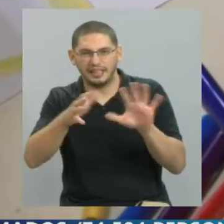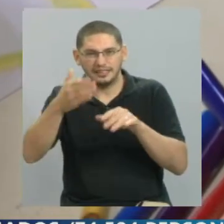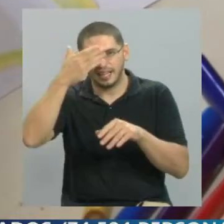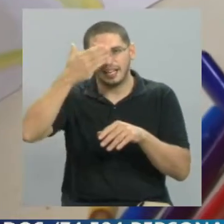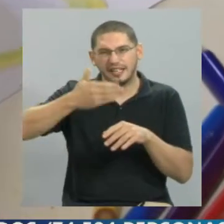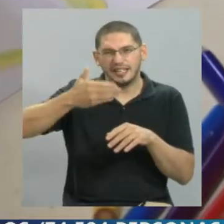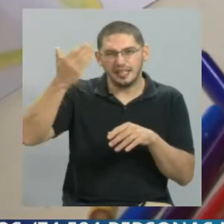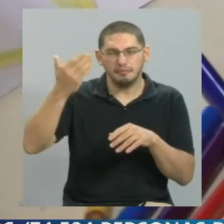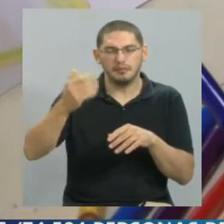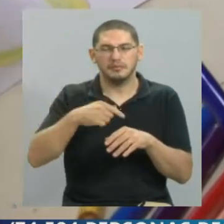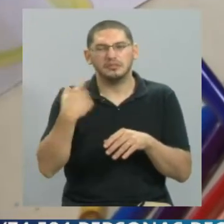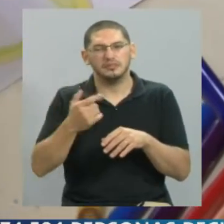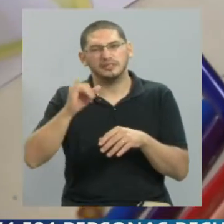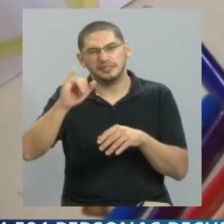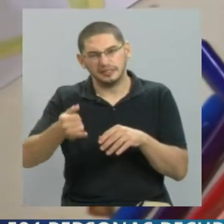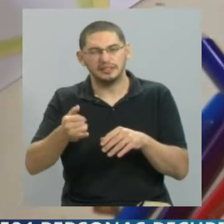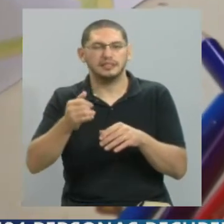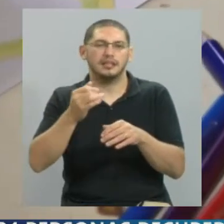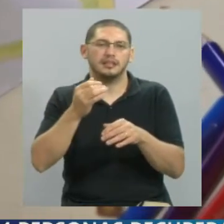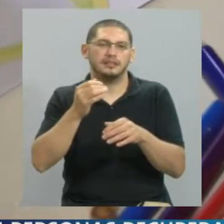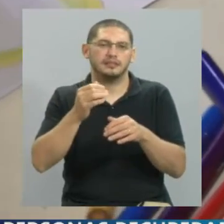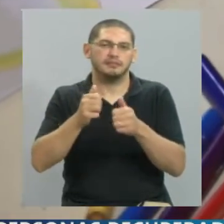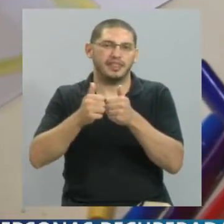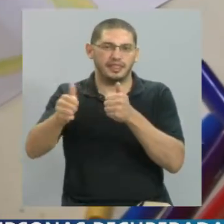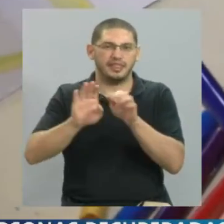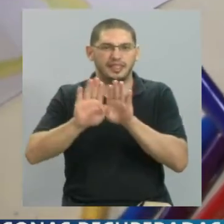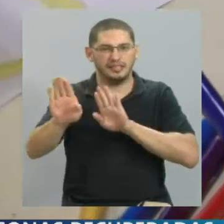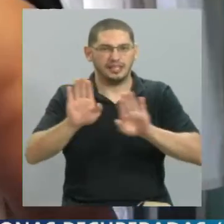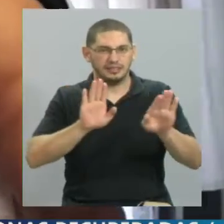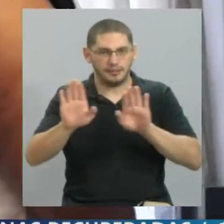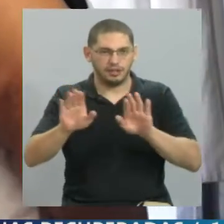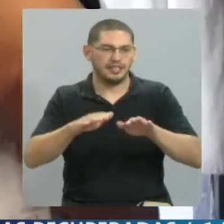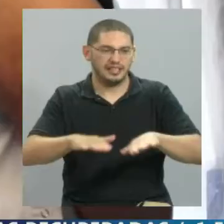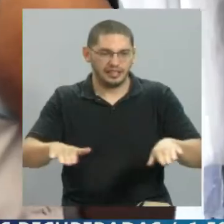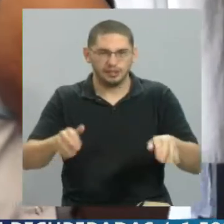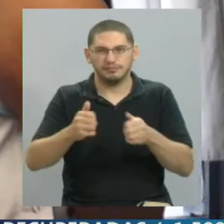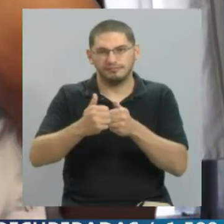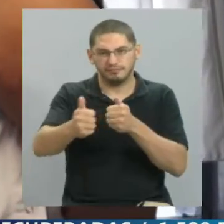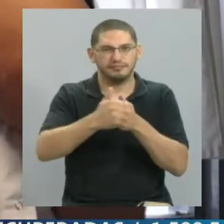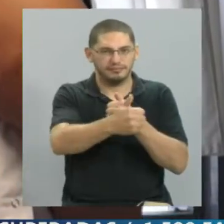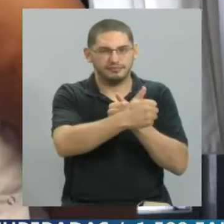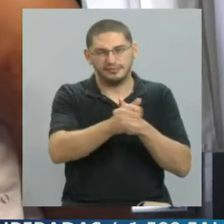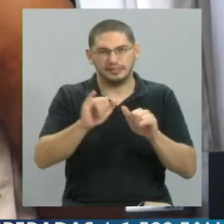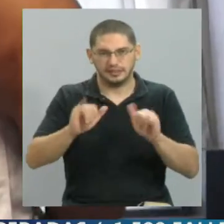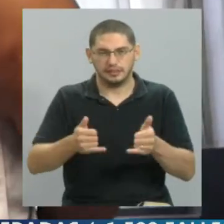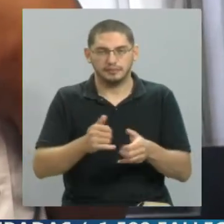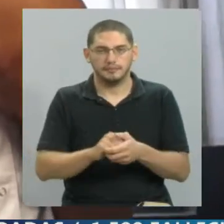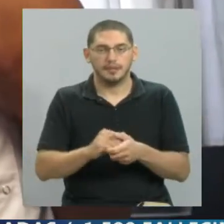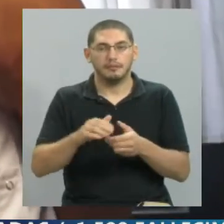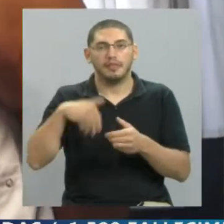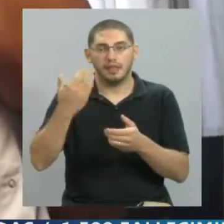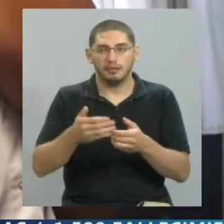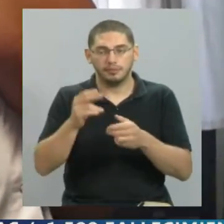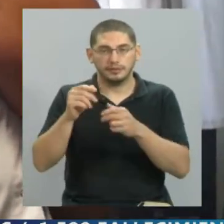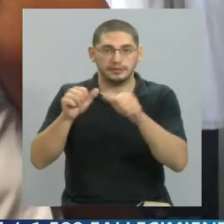por eso apoyamos el distanciamiento social al principio de la pandemia de los chicos, hasta que que después se pudo ver con evidencia científica muy